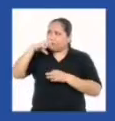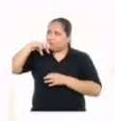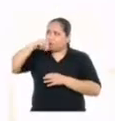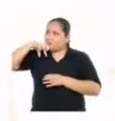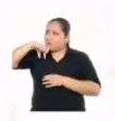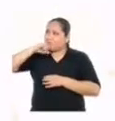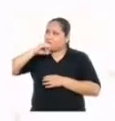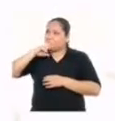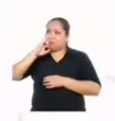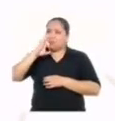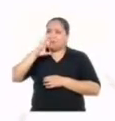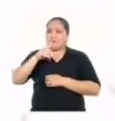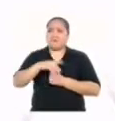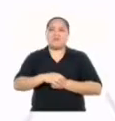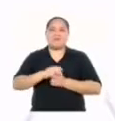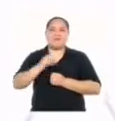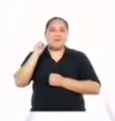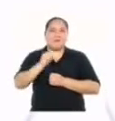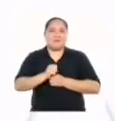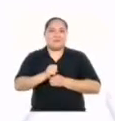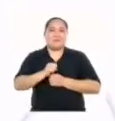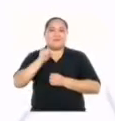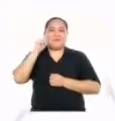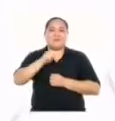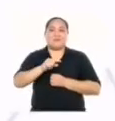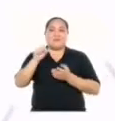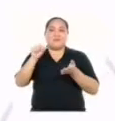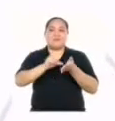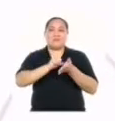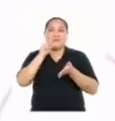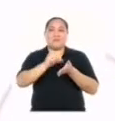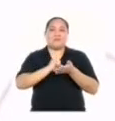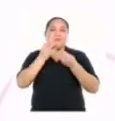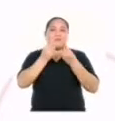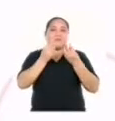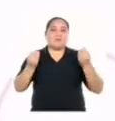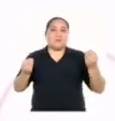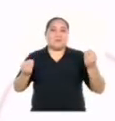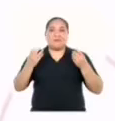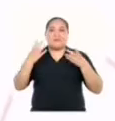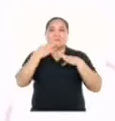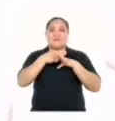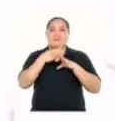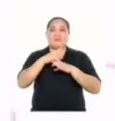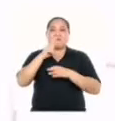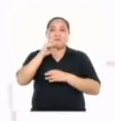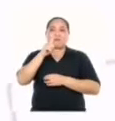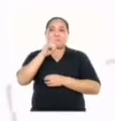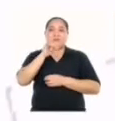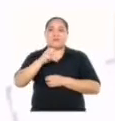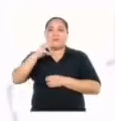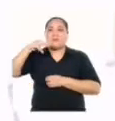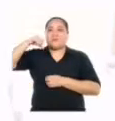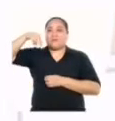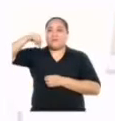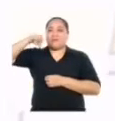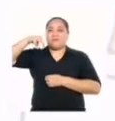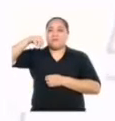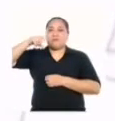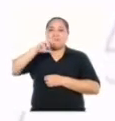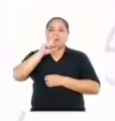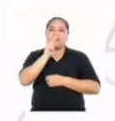papiroflexia? Así es, al ser un arte existen varios estilos, como el realista,